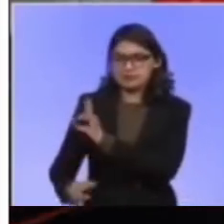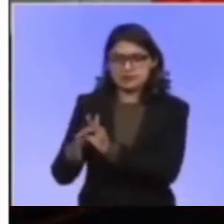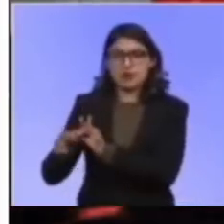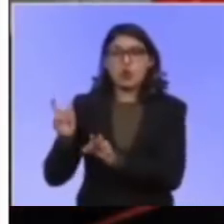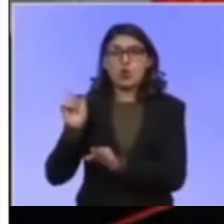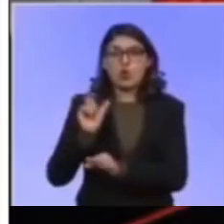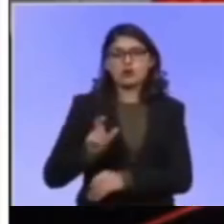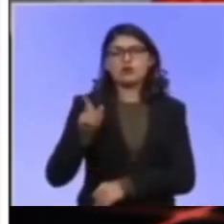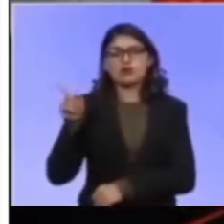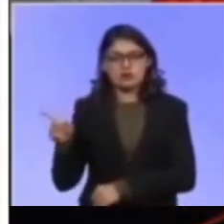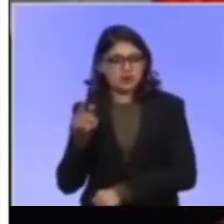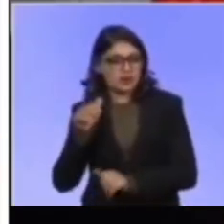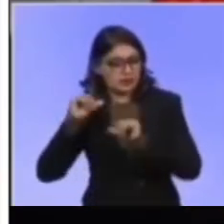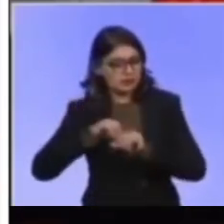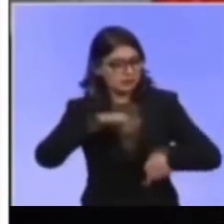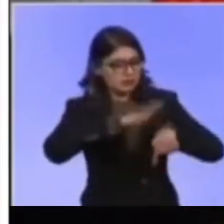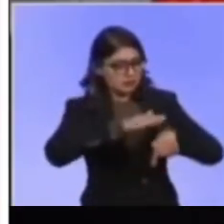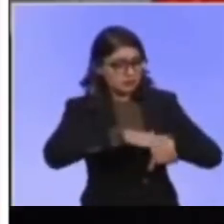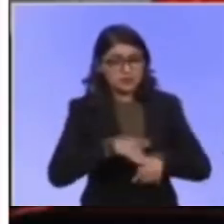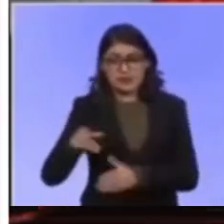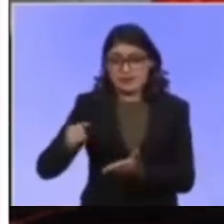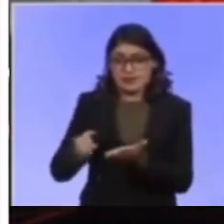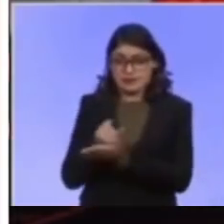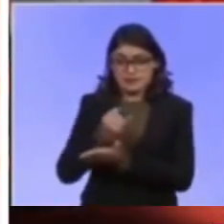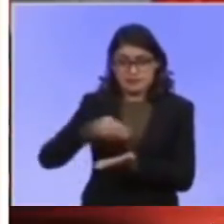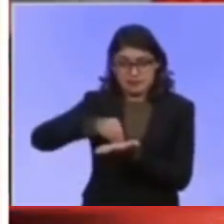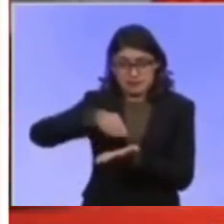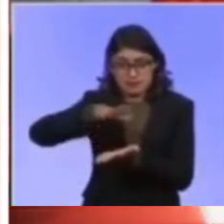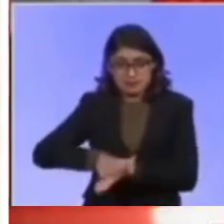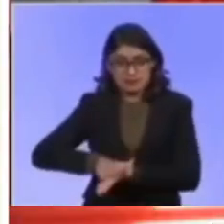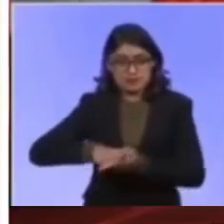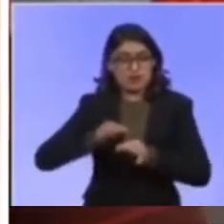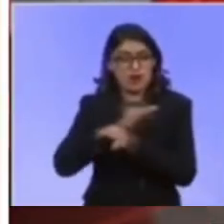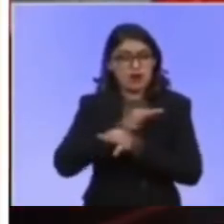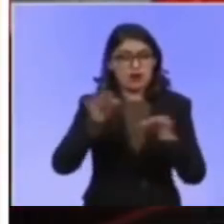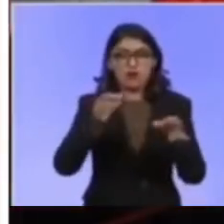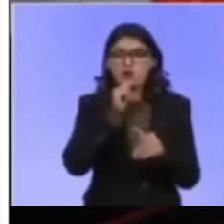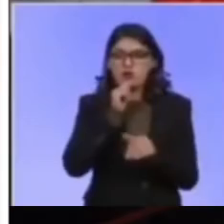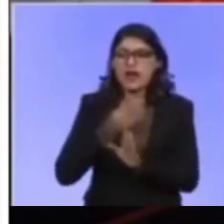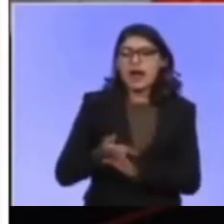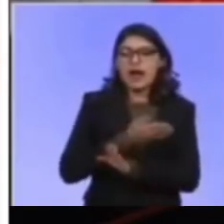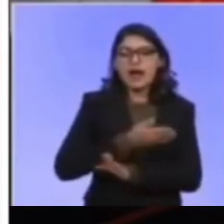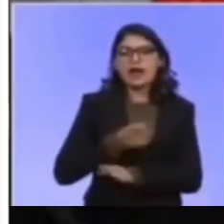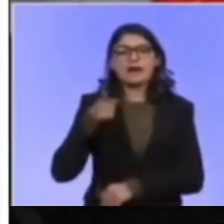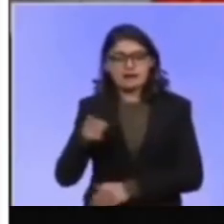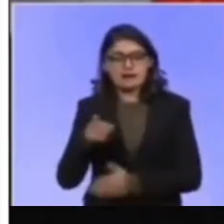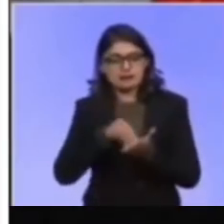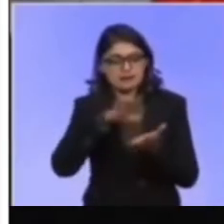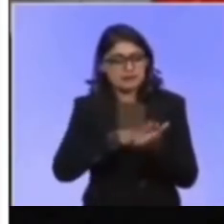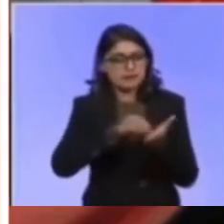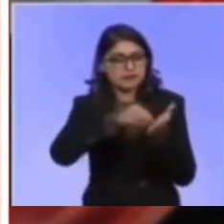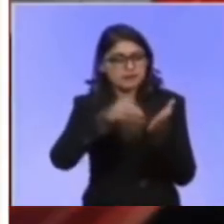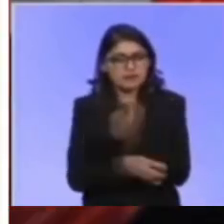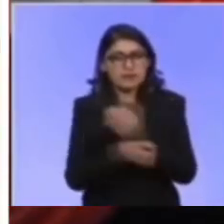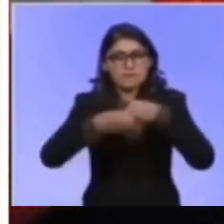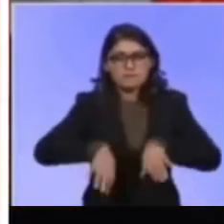cosas hoy lorenzo córdova quedó exhibido como un traidor a la democracia como un traidor